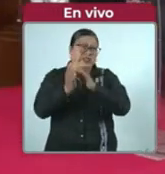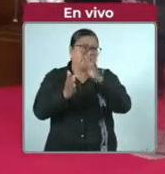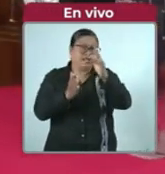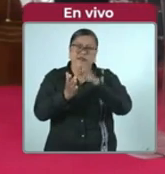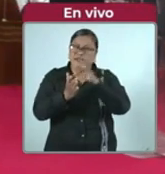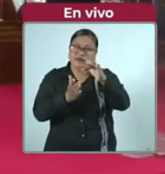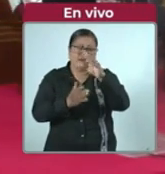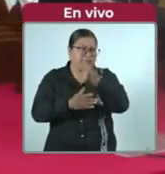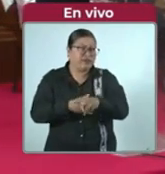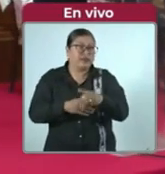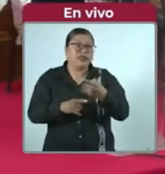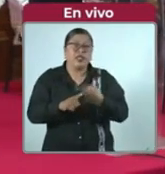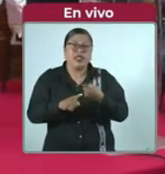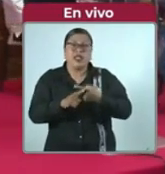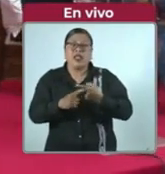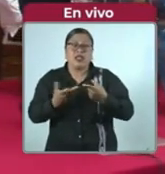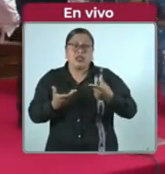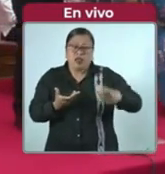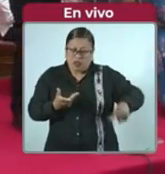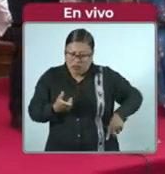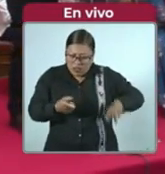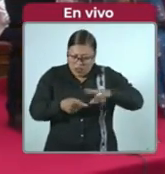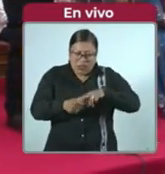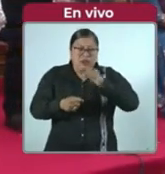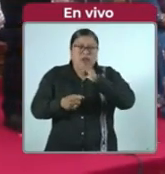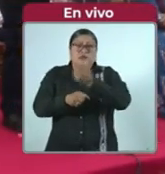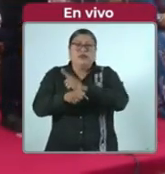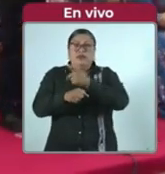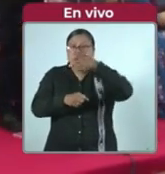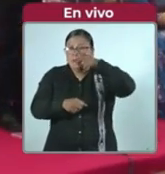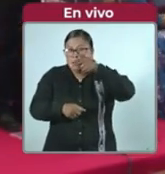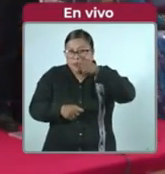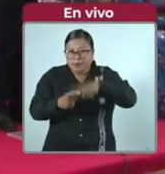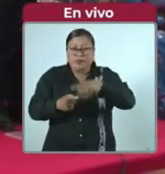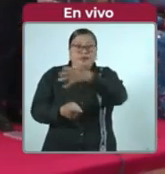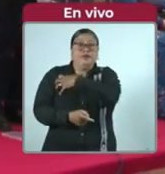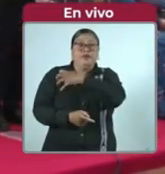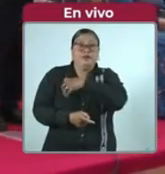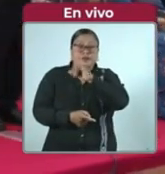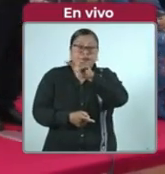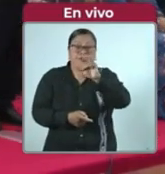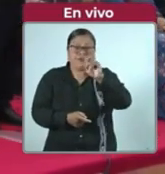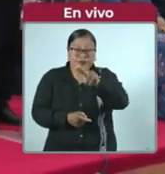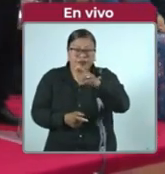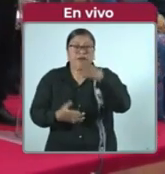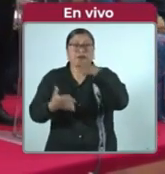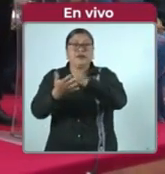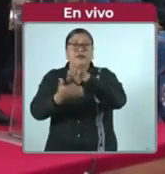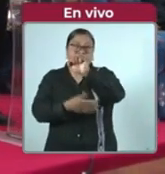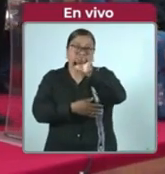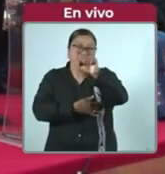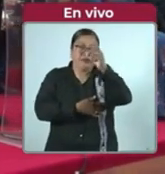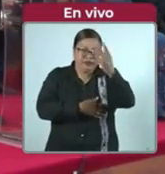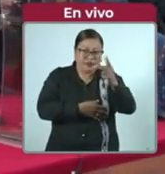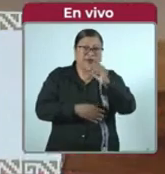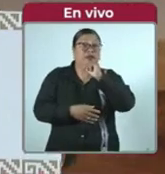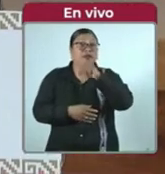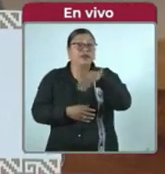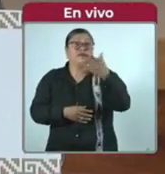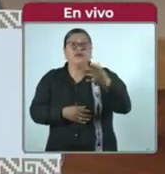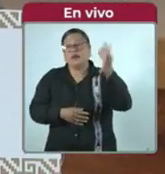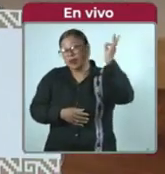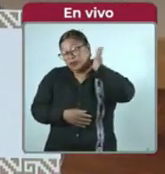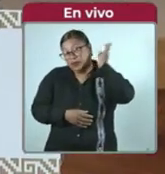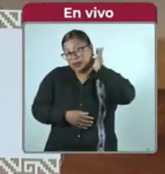estuvo encabezada por el gobernador estuvo la licenciada Karina varón El capitán Iván secretario de seguridad como también el